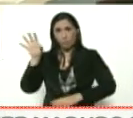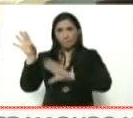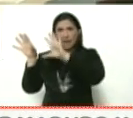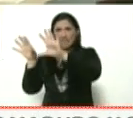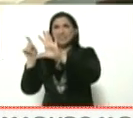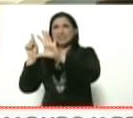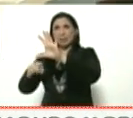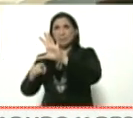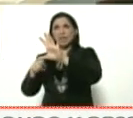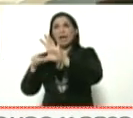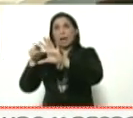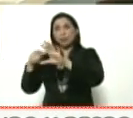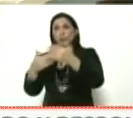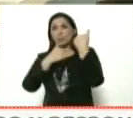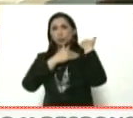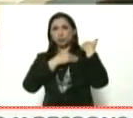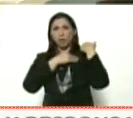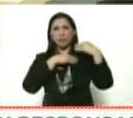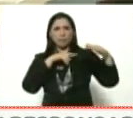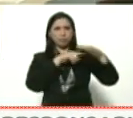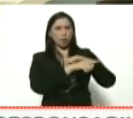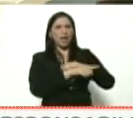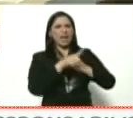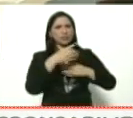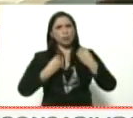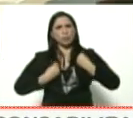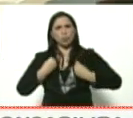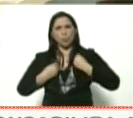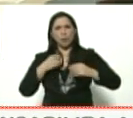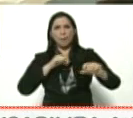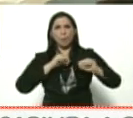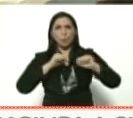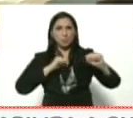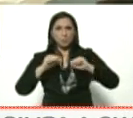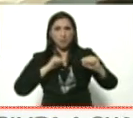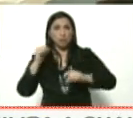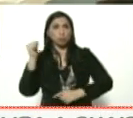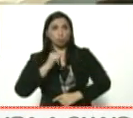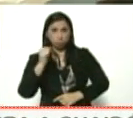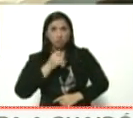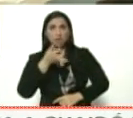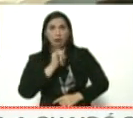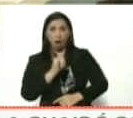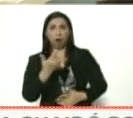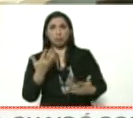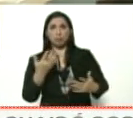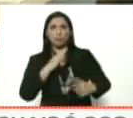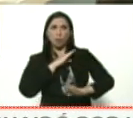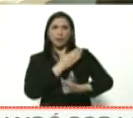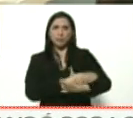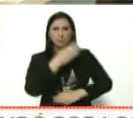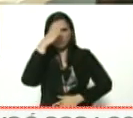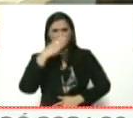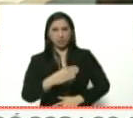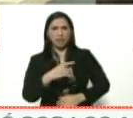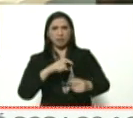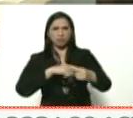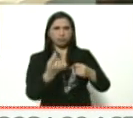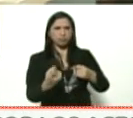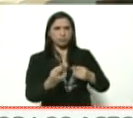en qué grado y si les preocupan estos movimientos que sigue habiendo dentro de las fuerzas militares.